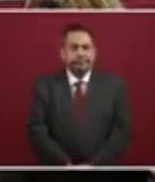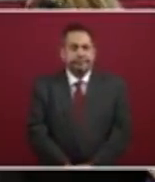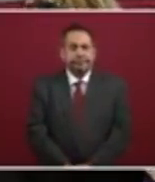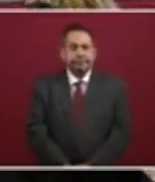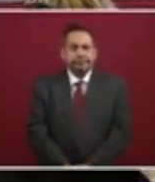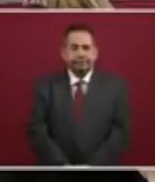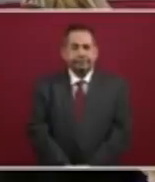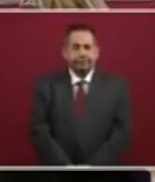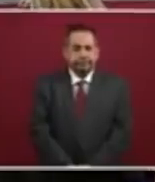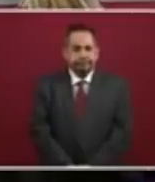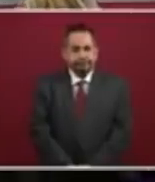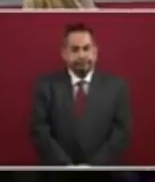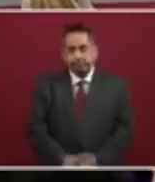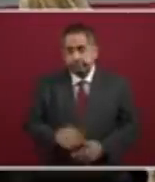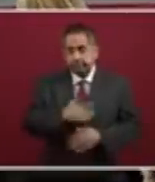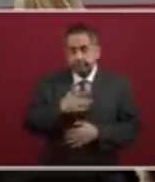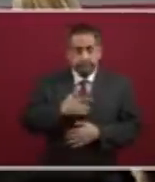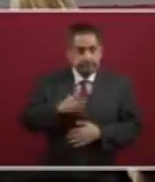Si les parece,